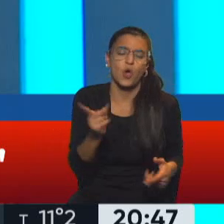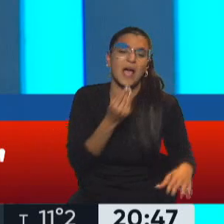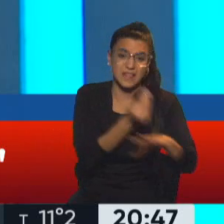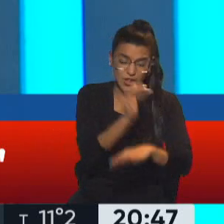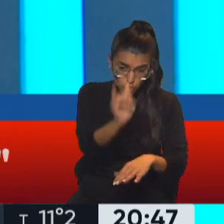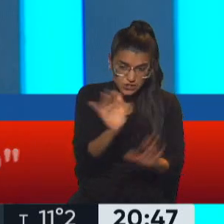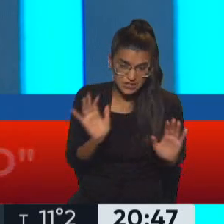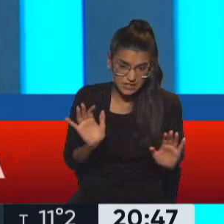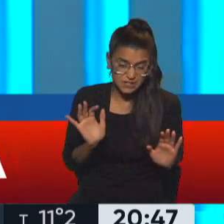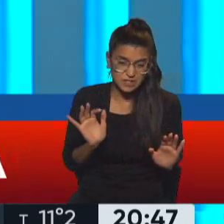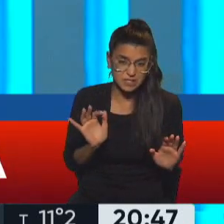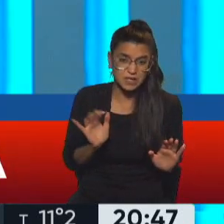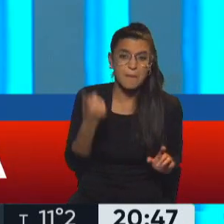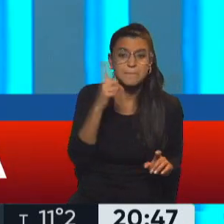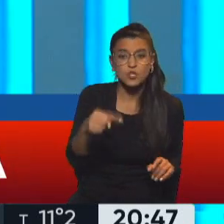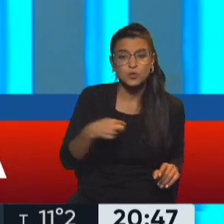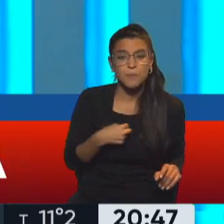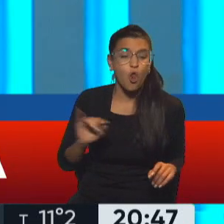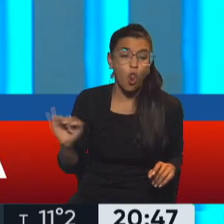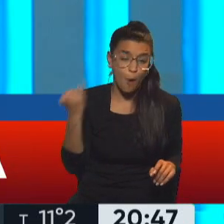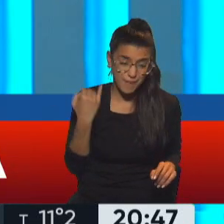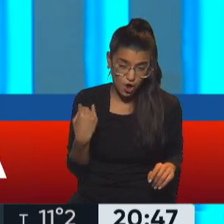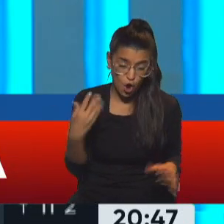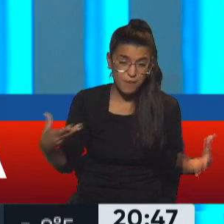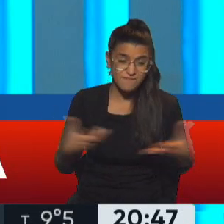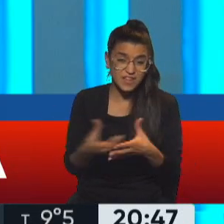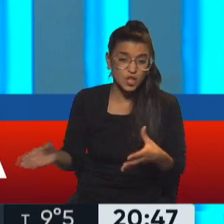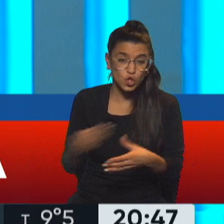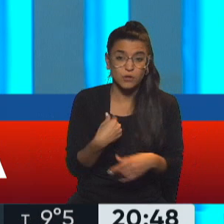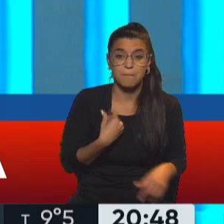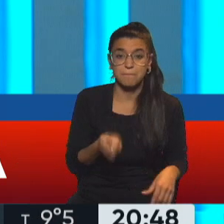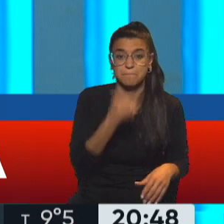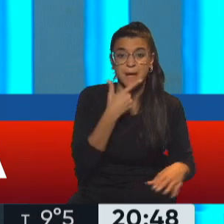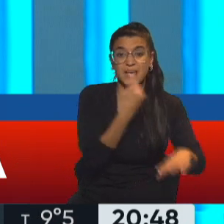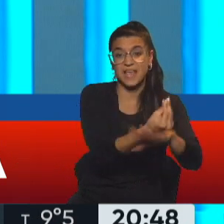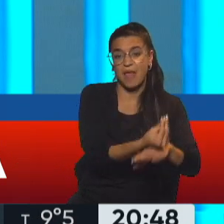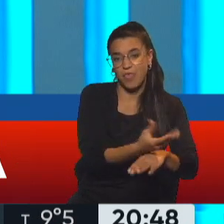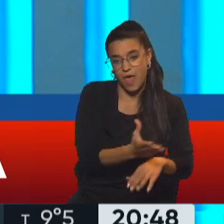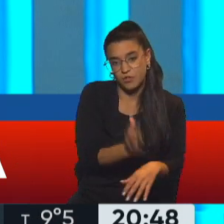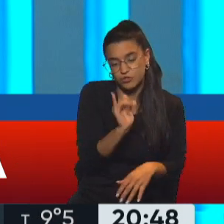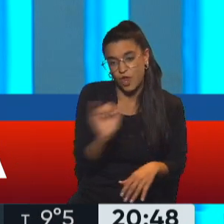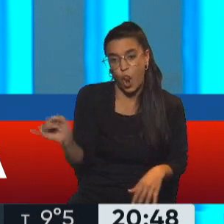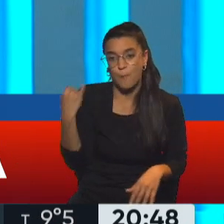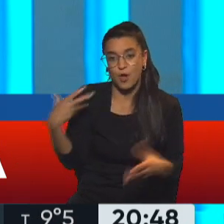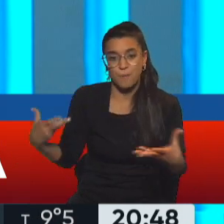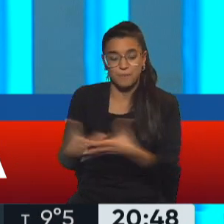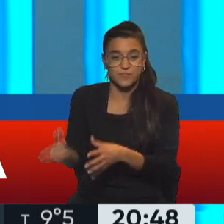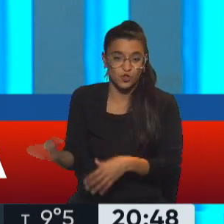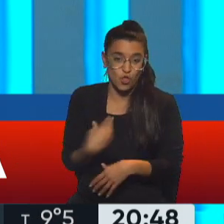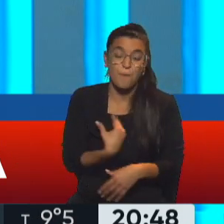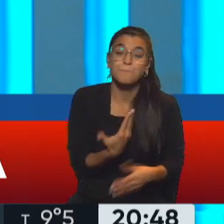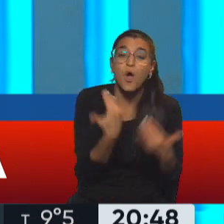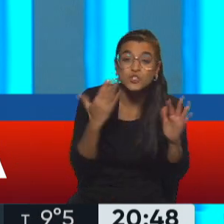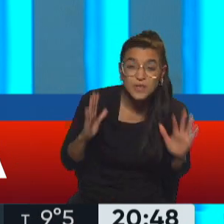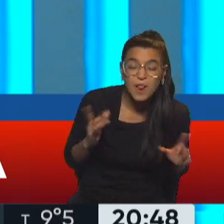tiene posibilidades. Es lo que mejor le puede pasar al Frente de Todos es que Macri sea candidato. Lo que no tiene posibilidades